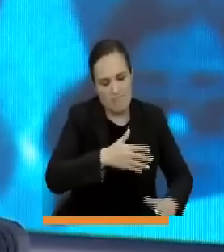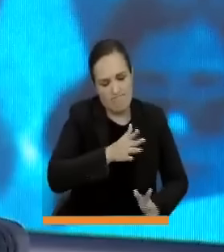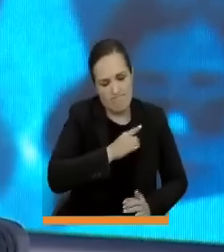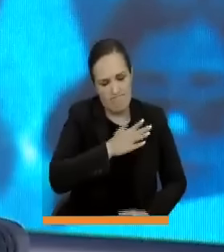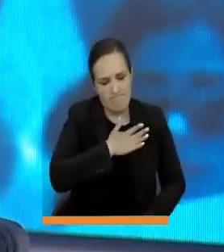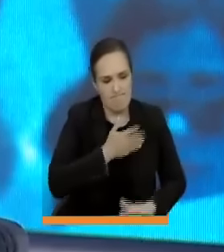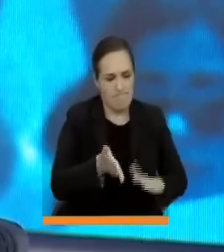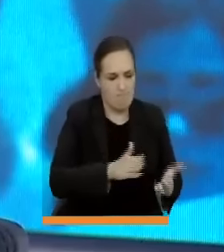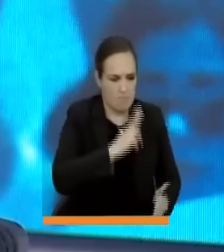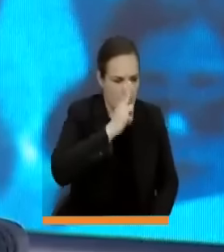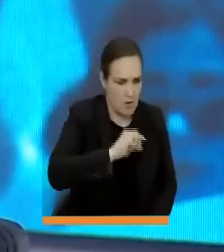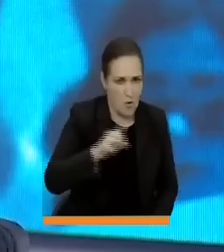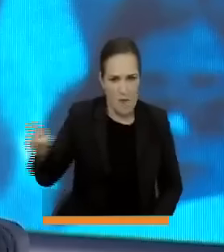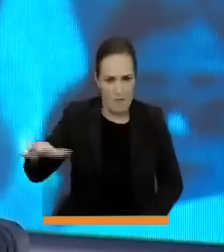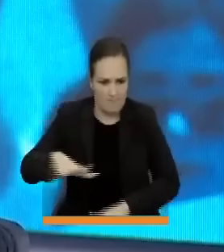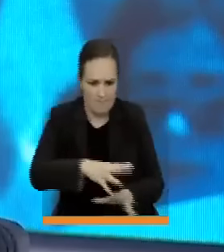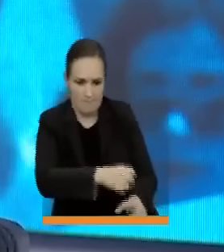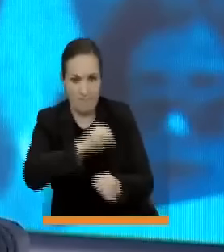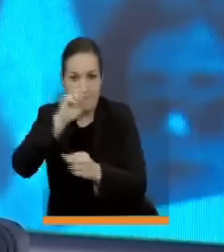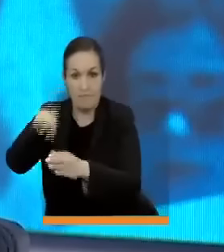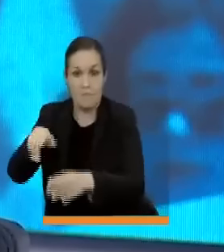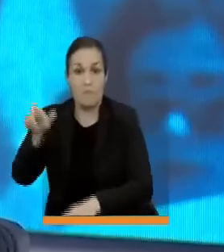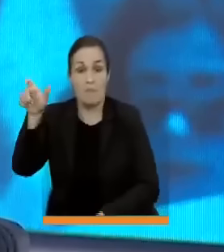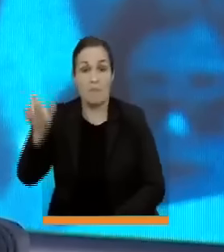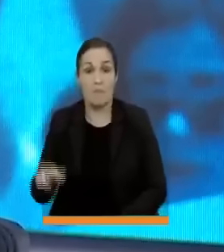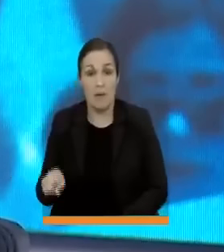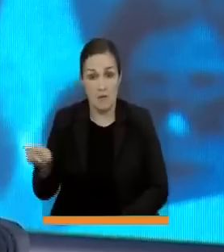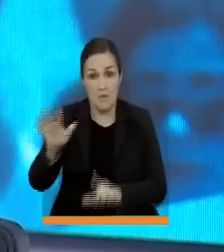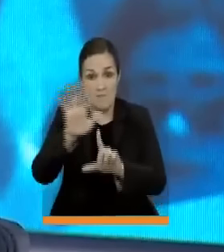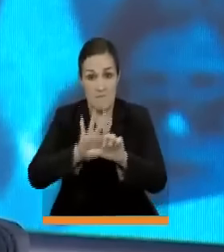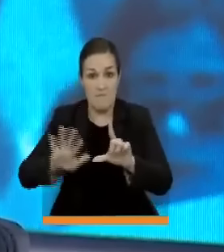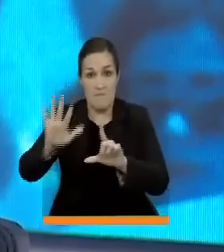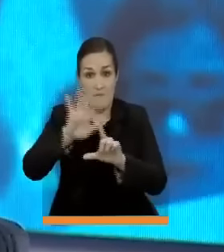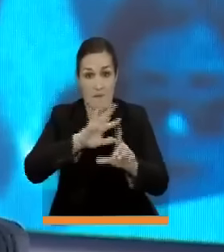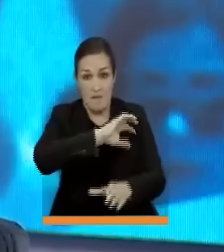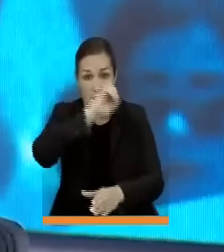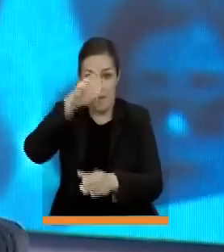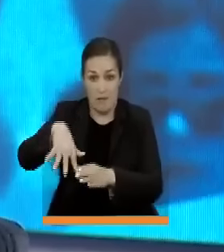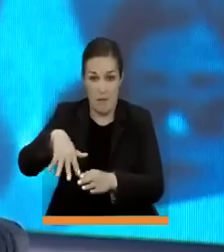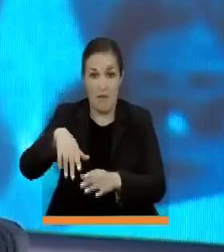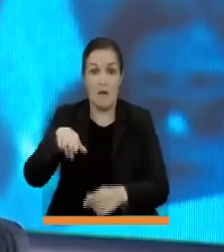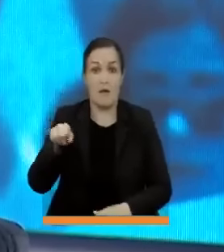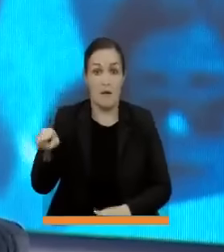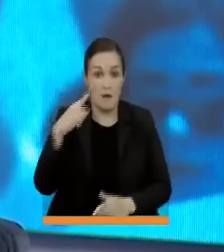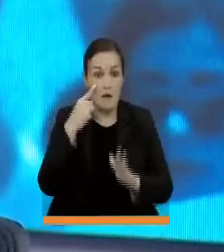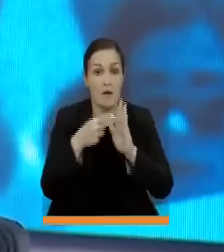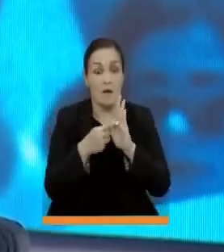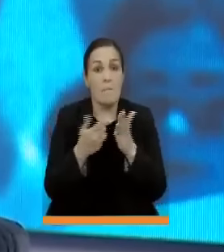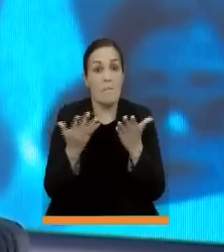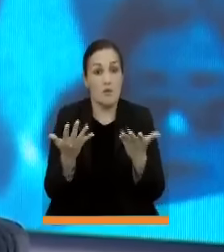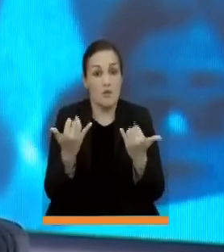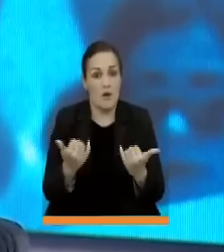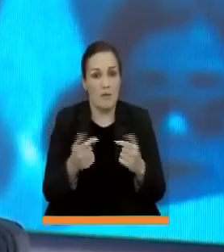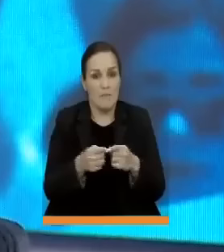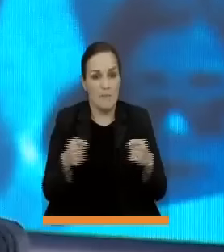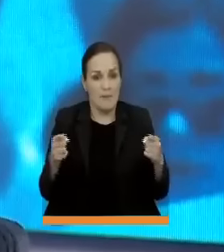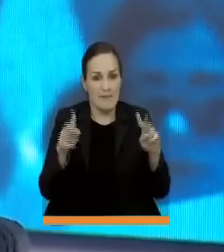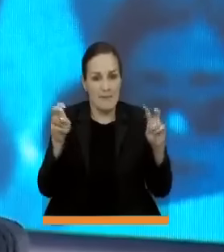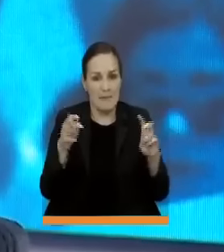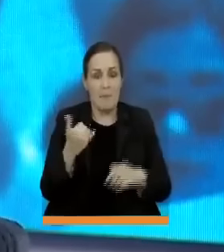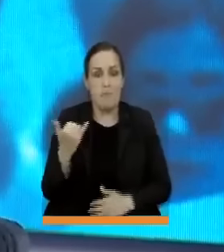positivos el representante en un video votó las votas que hacían parte de ese homenaje a la basura y precisamente para hablar de ese tema